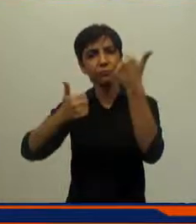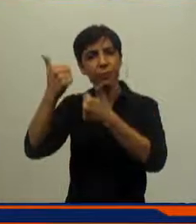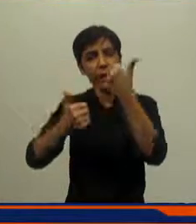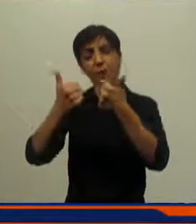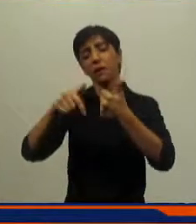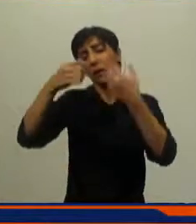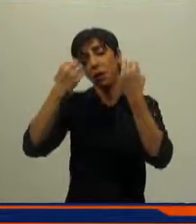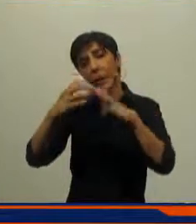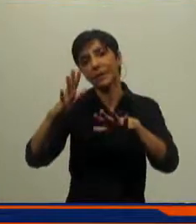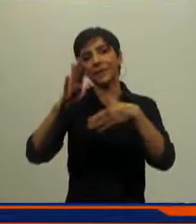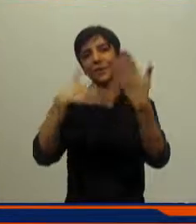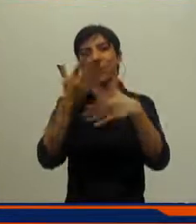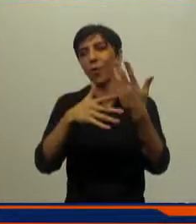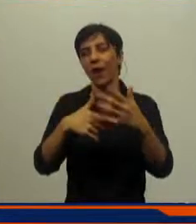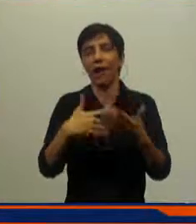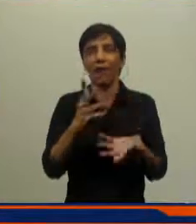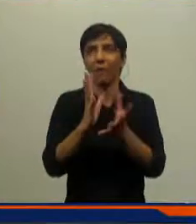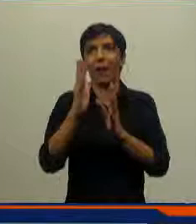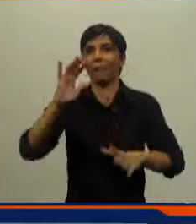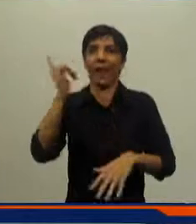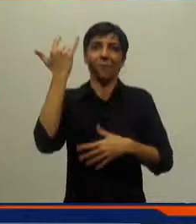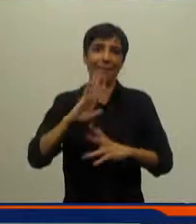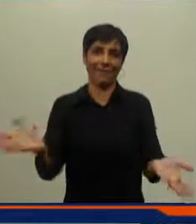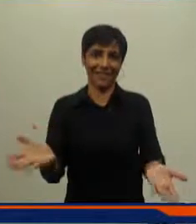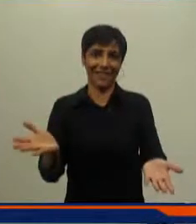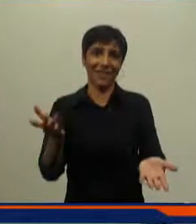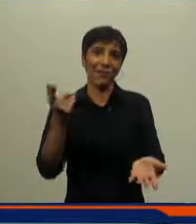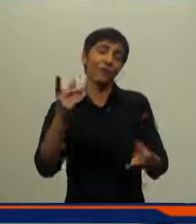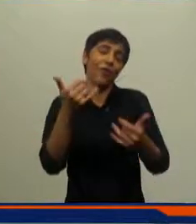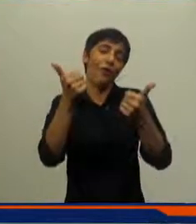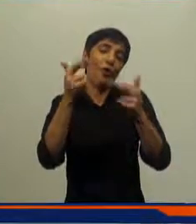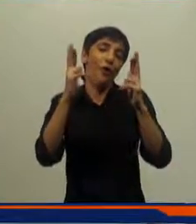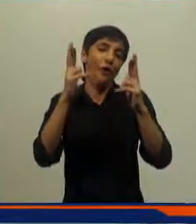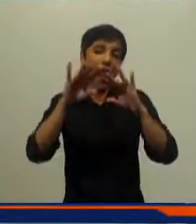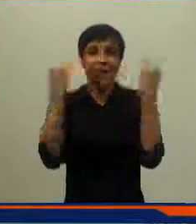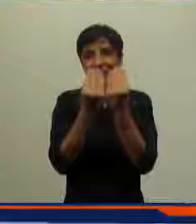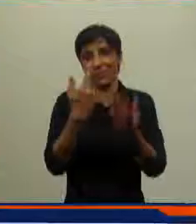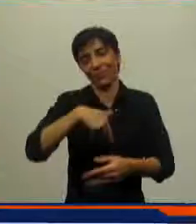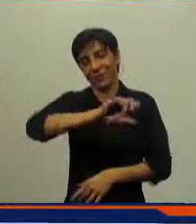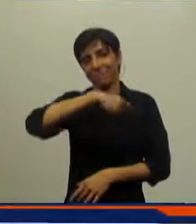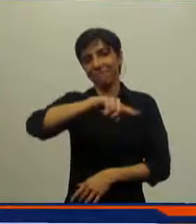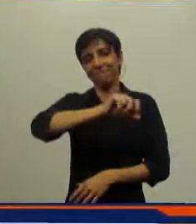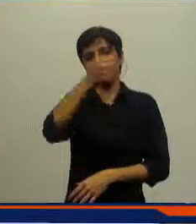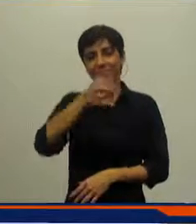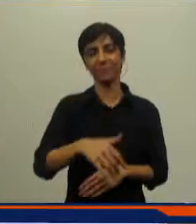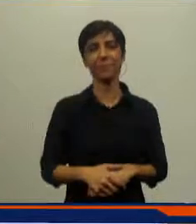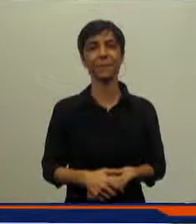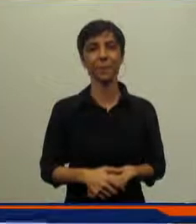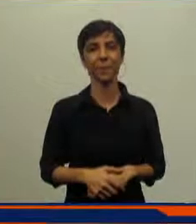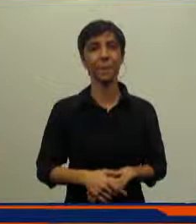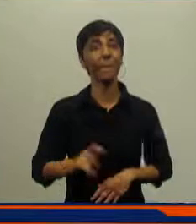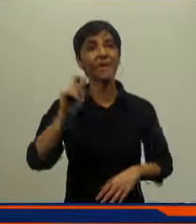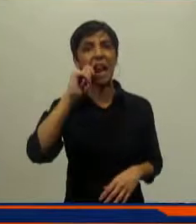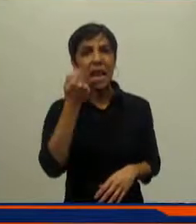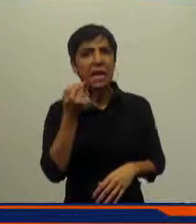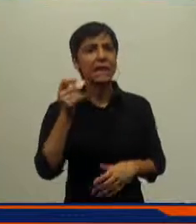mejor rugby posible. Si en función de eso vienen los resultados, en buena hora. Nada, es muy lindo, es una disciplina nueva que no se juega, no